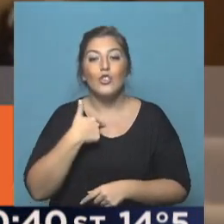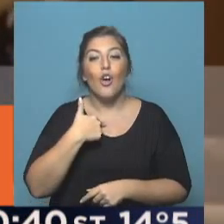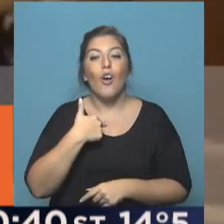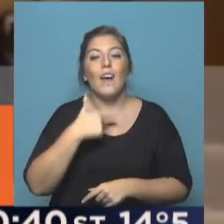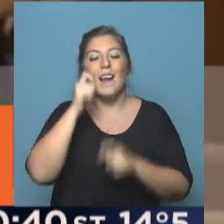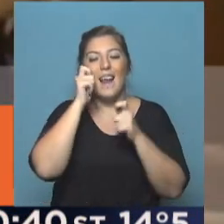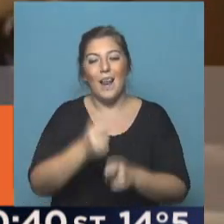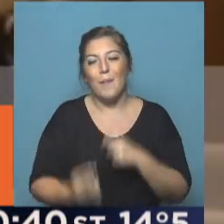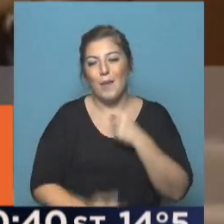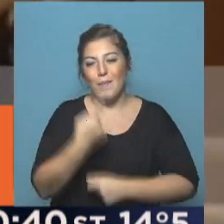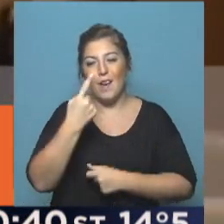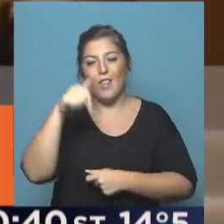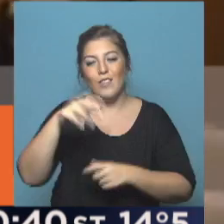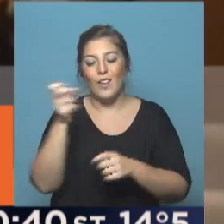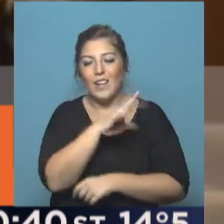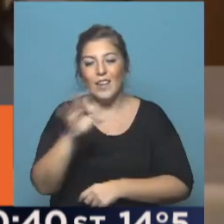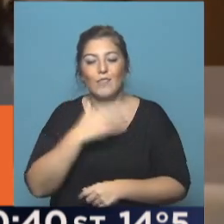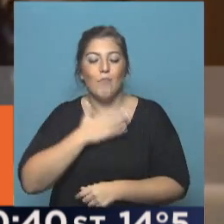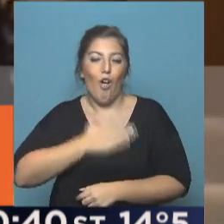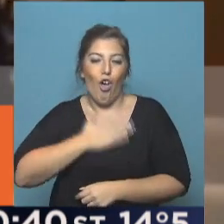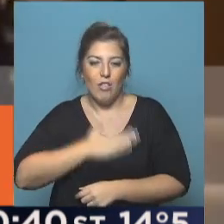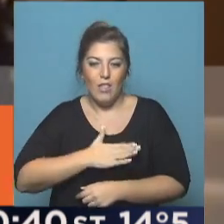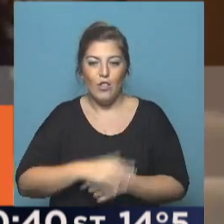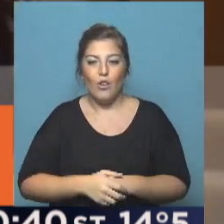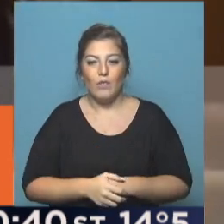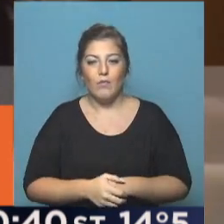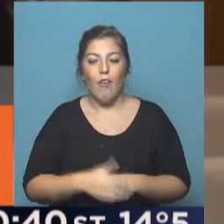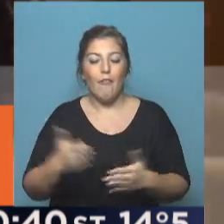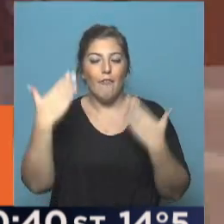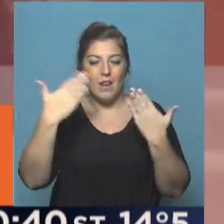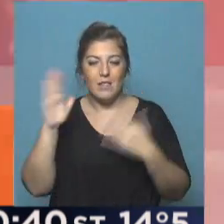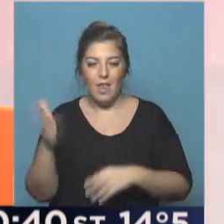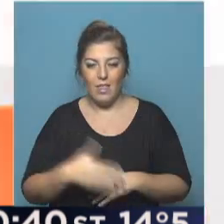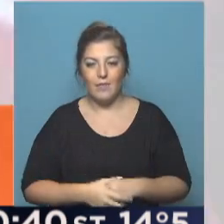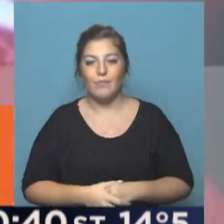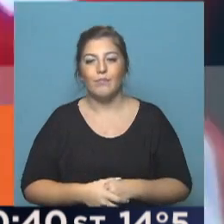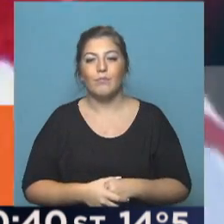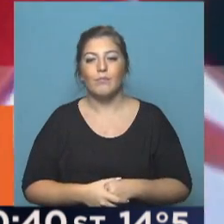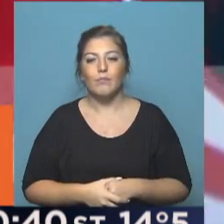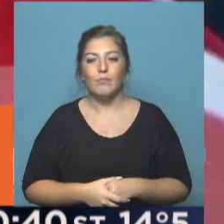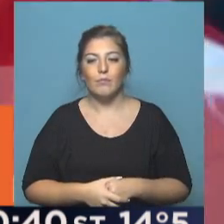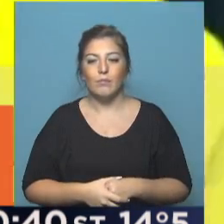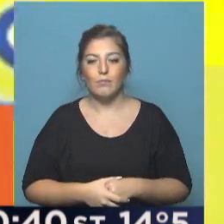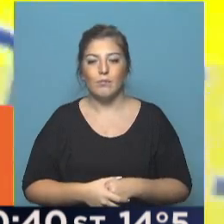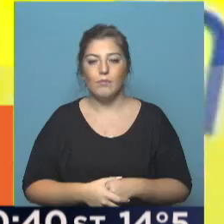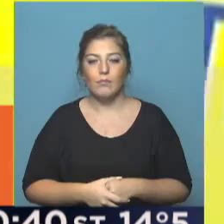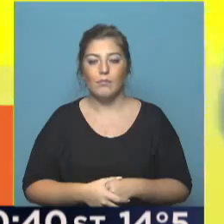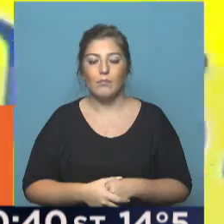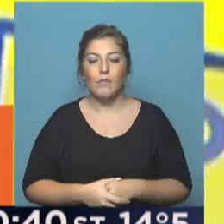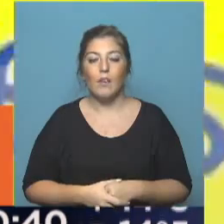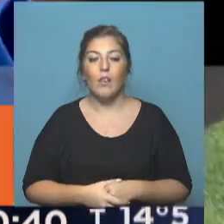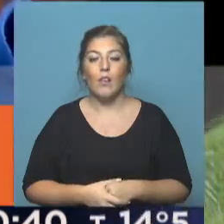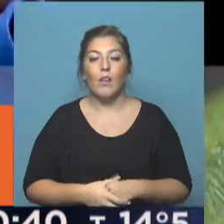primero de estos 500, entonces muy contento, toda la felicidad del mundo, beso grande. Hola papi,